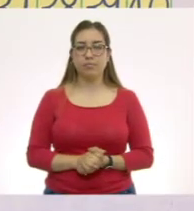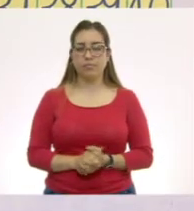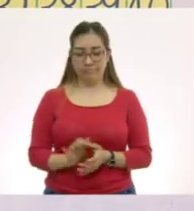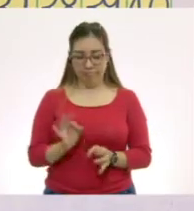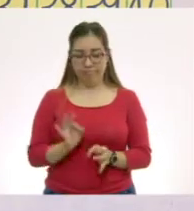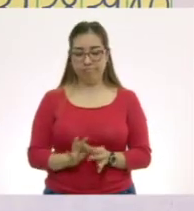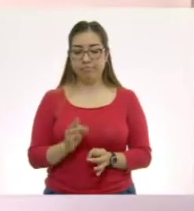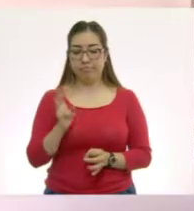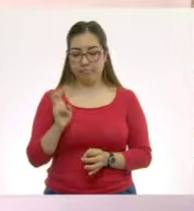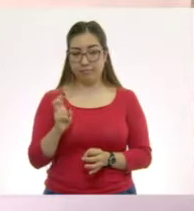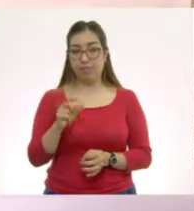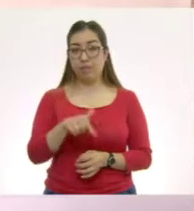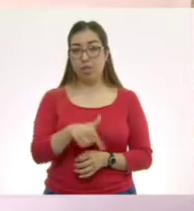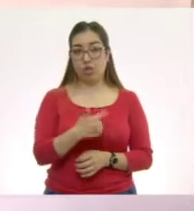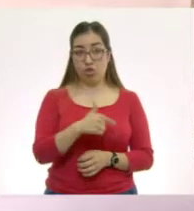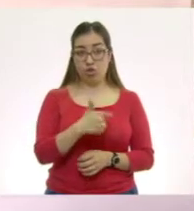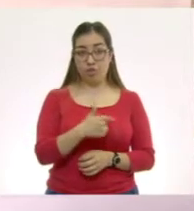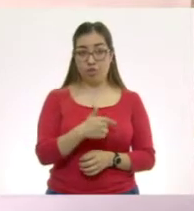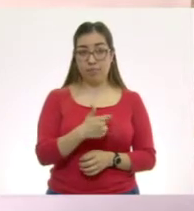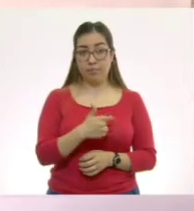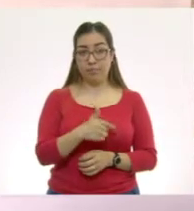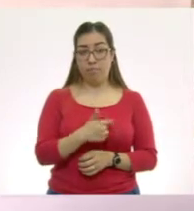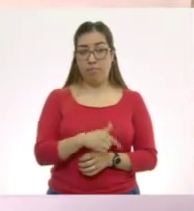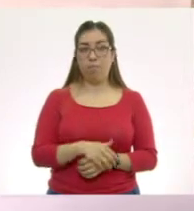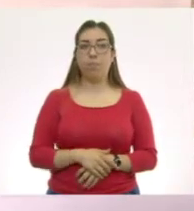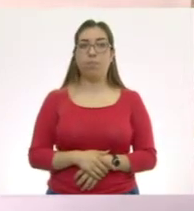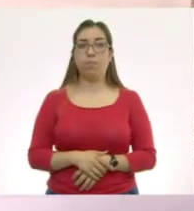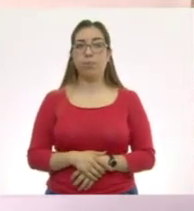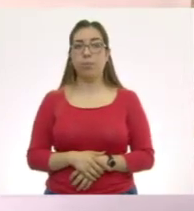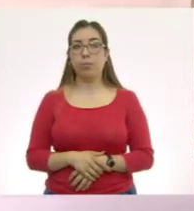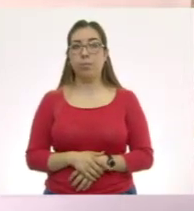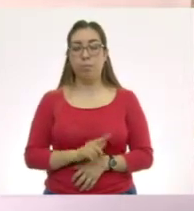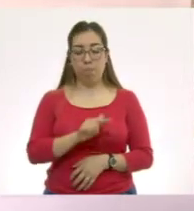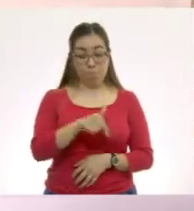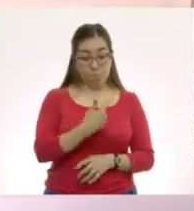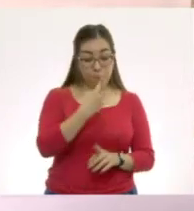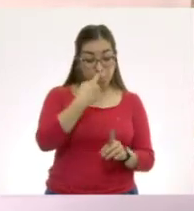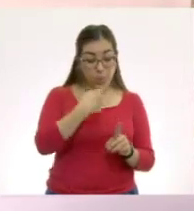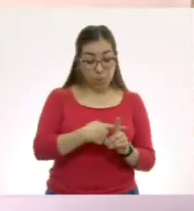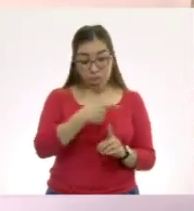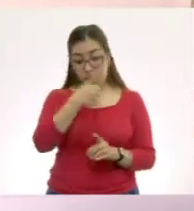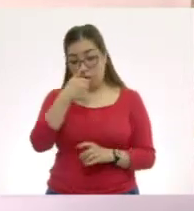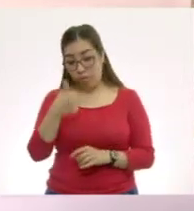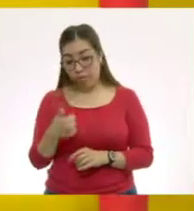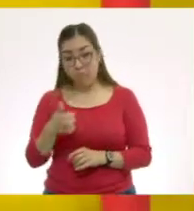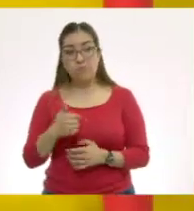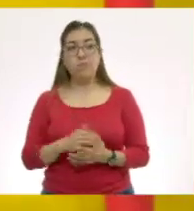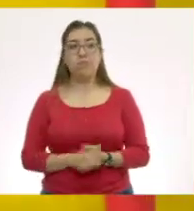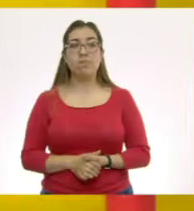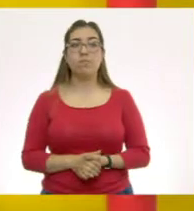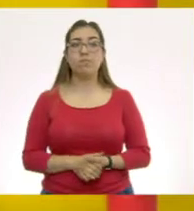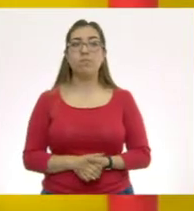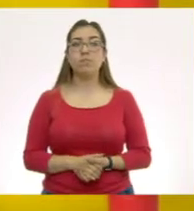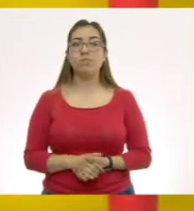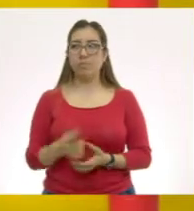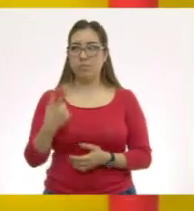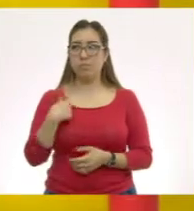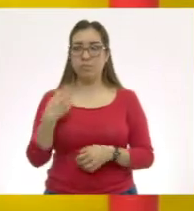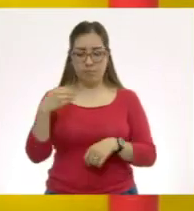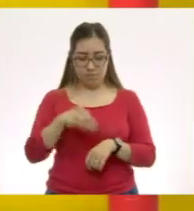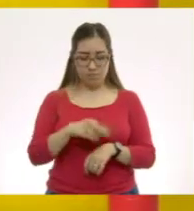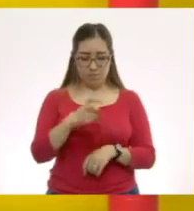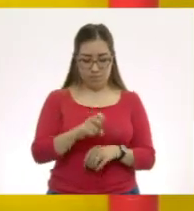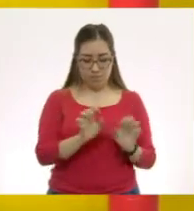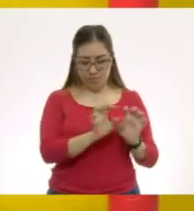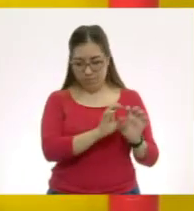Listo, maestra. 12. Entonces, 12 más 6. 12 más 6. Voy a ponerlo aquí en